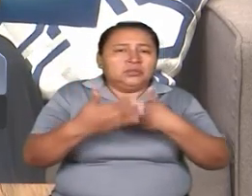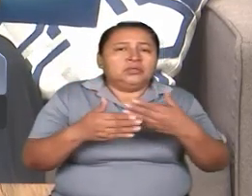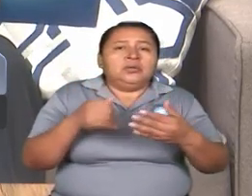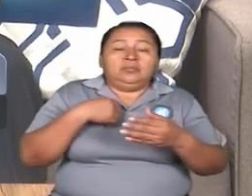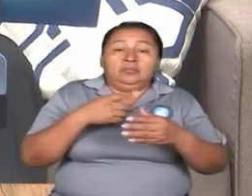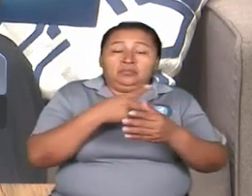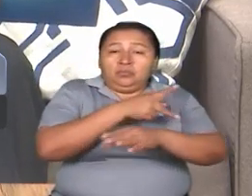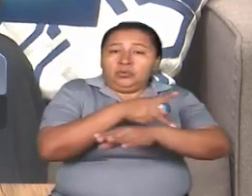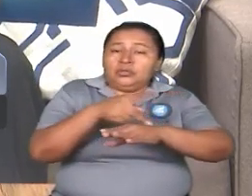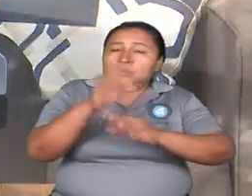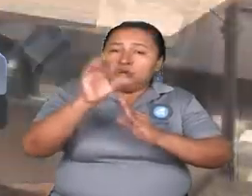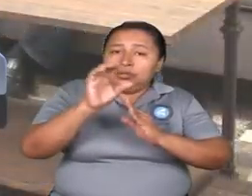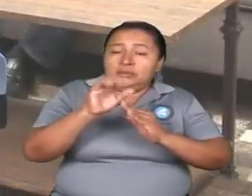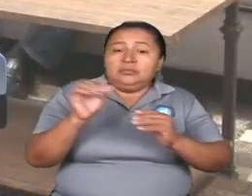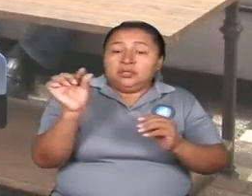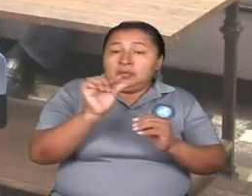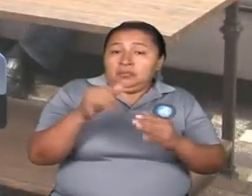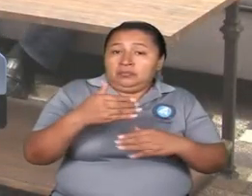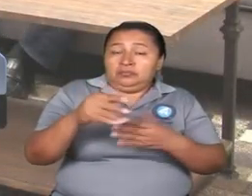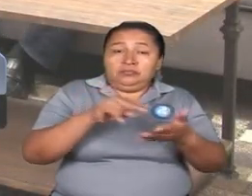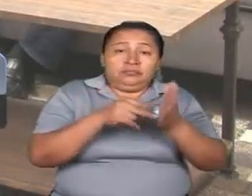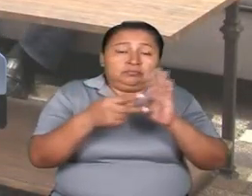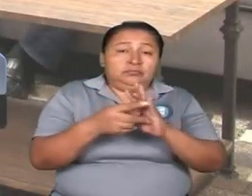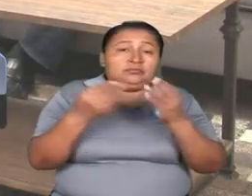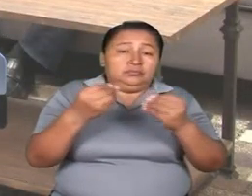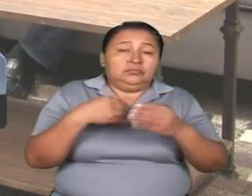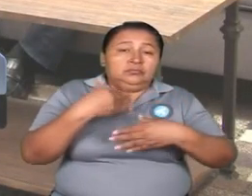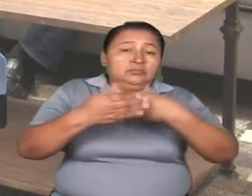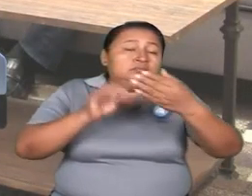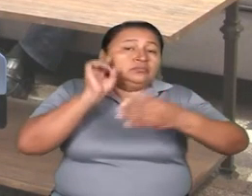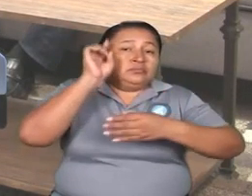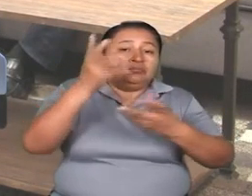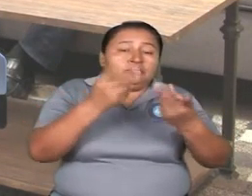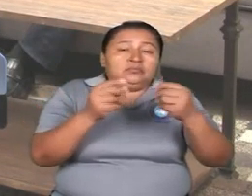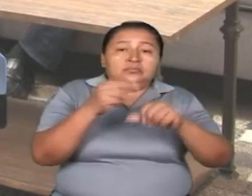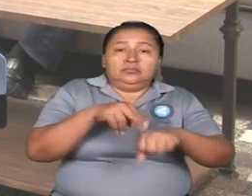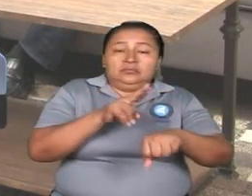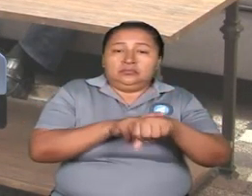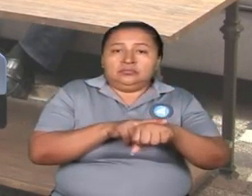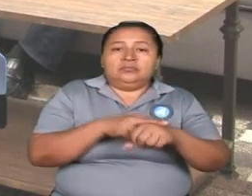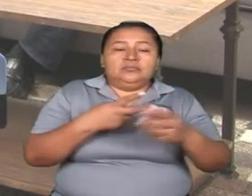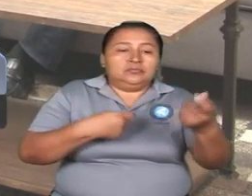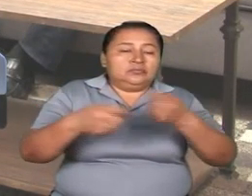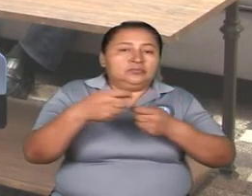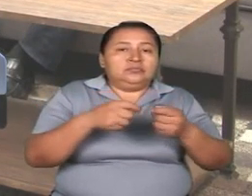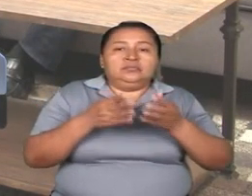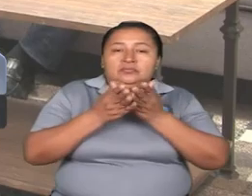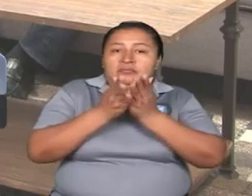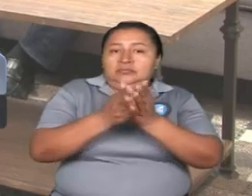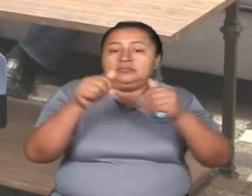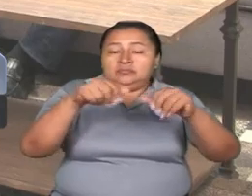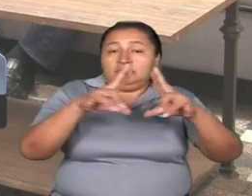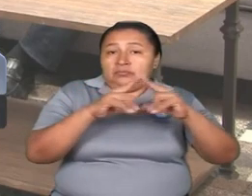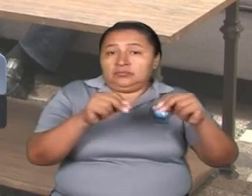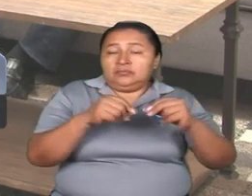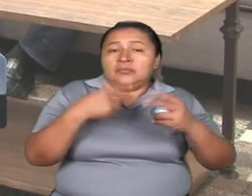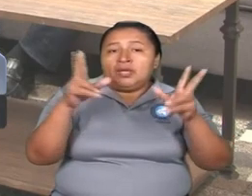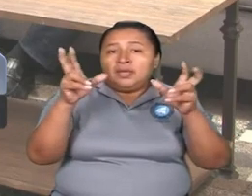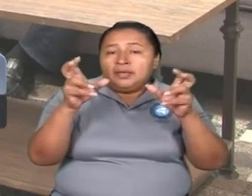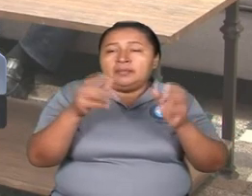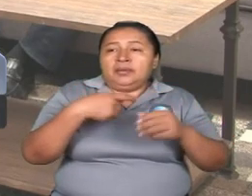Corinto, que dentro de poco va a significar mucho para el desarrollo de la economía nacional y el comercio naviero de nuestro país en cuanto a